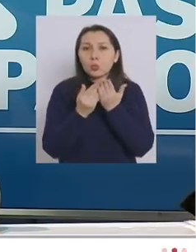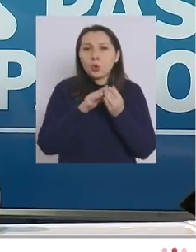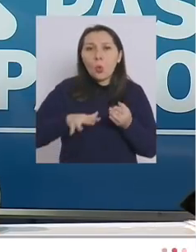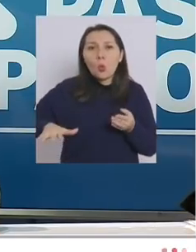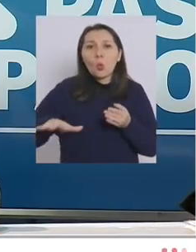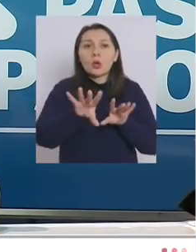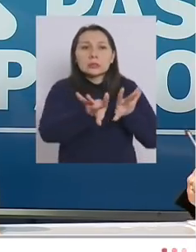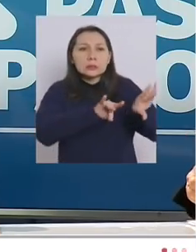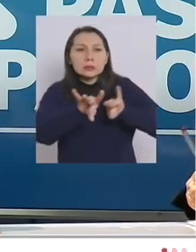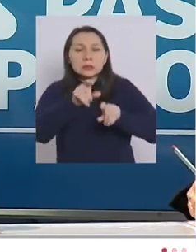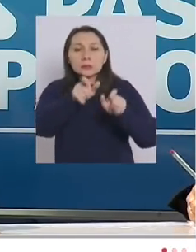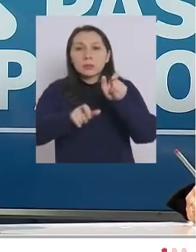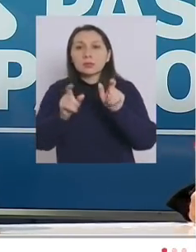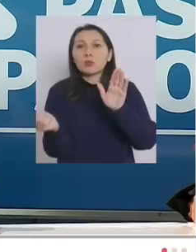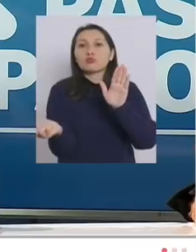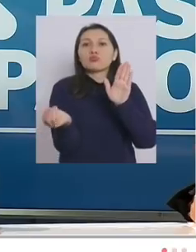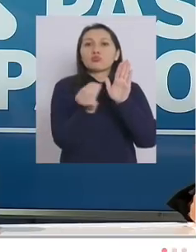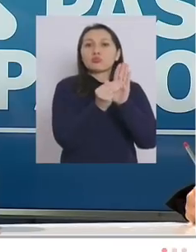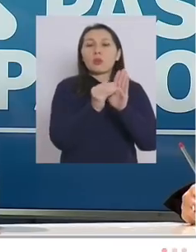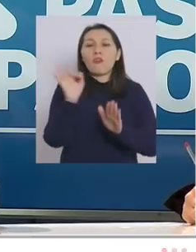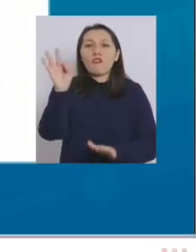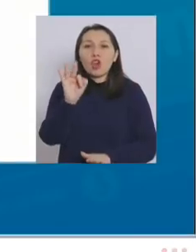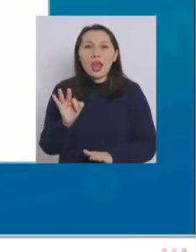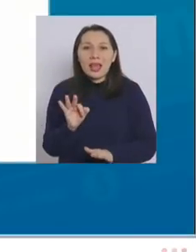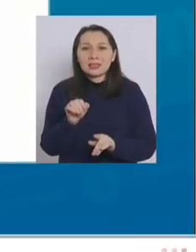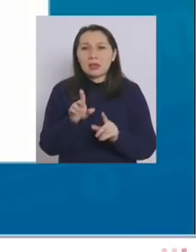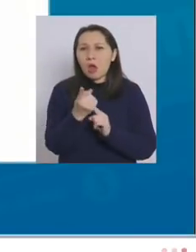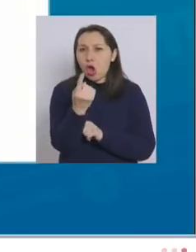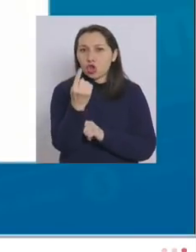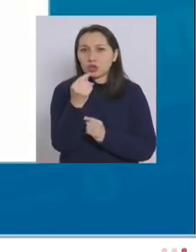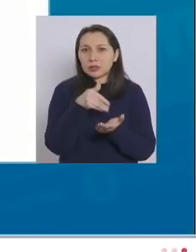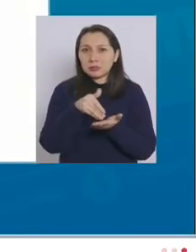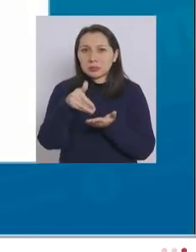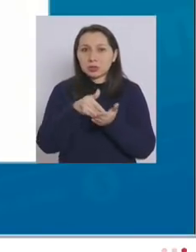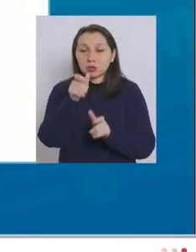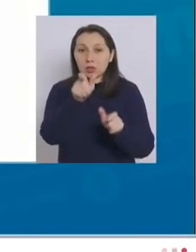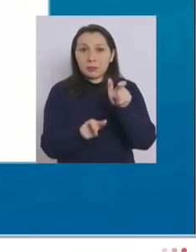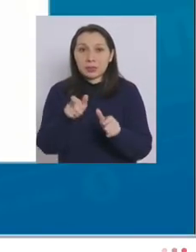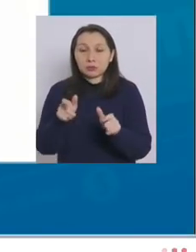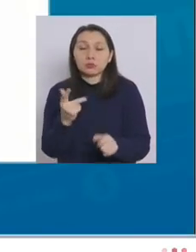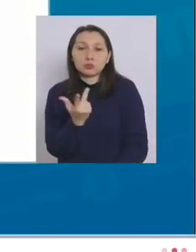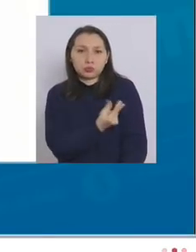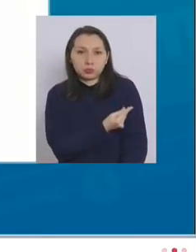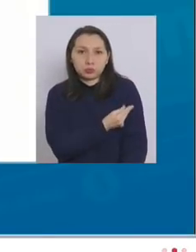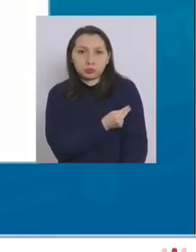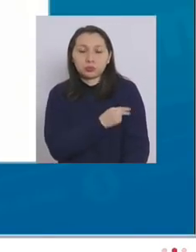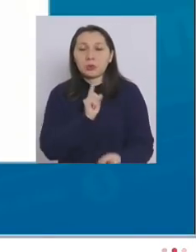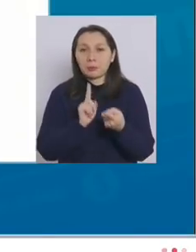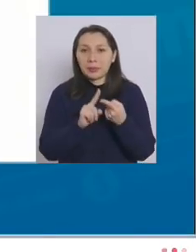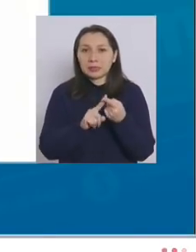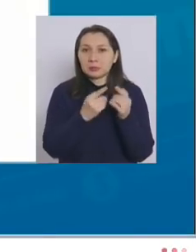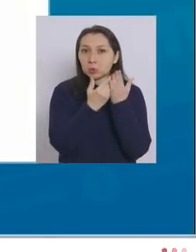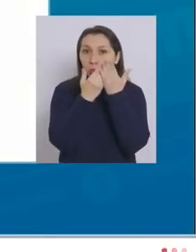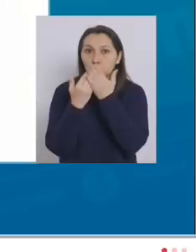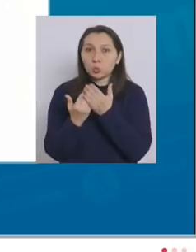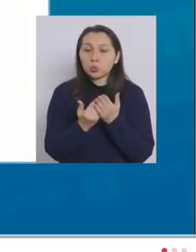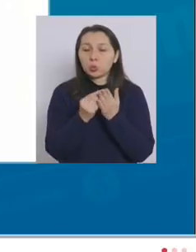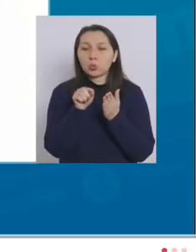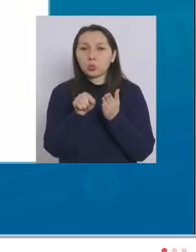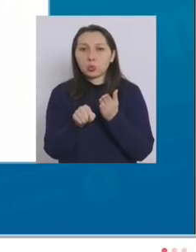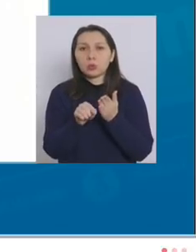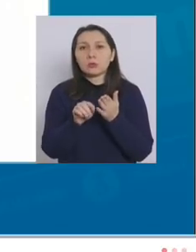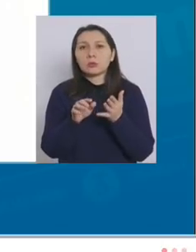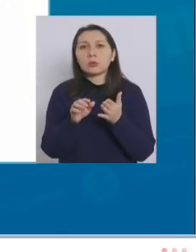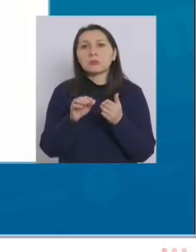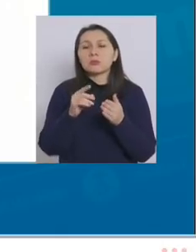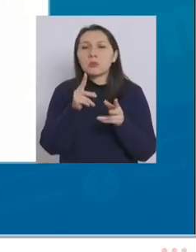población elegible que está inscrita a FONASA. Son cerca de 11 millones de personas que participan en este estudio. Es un estudio